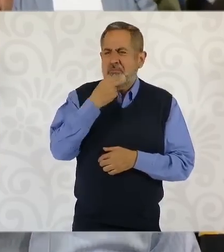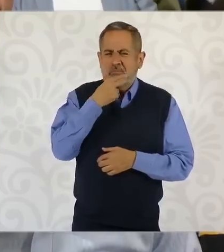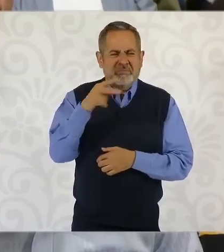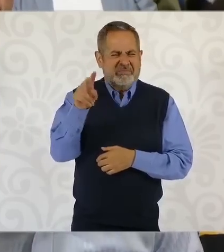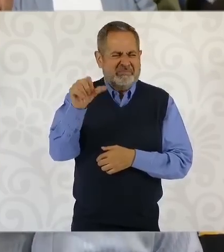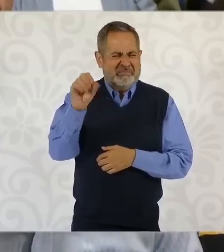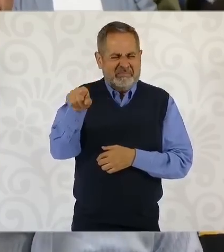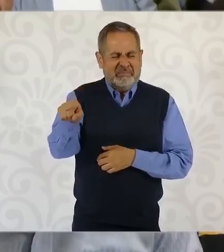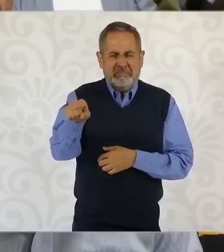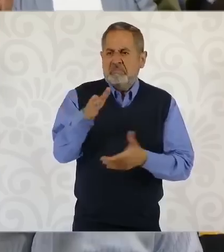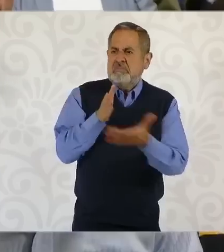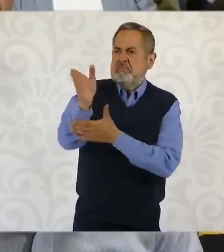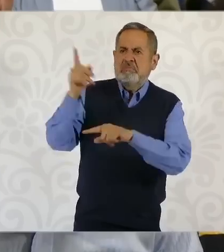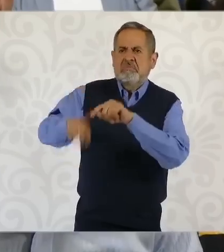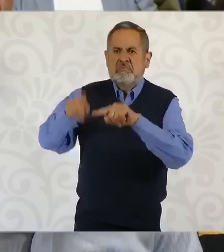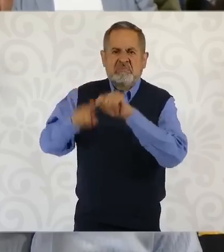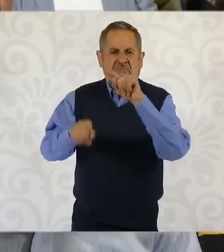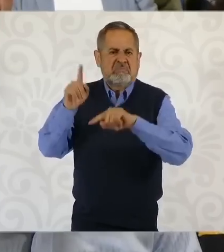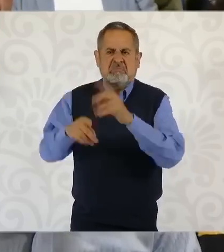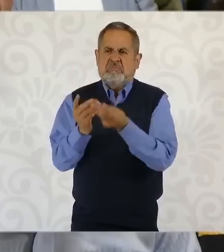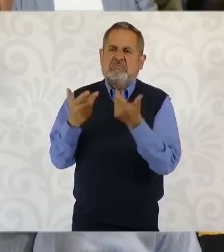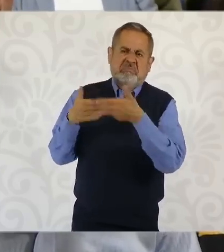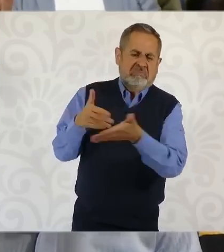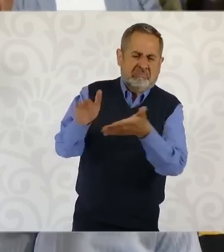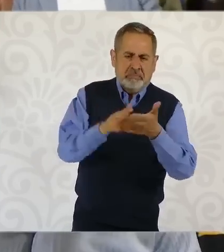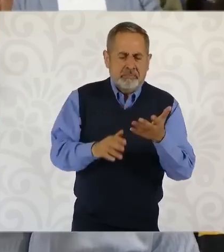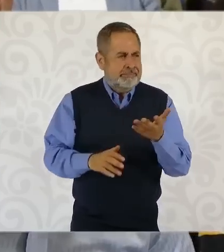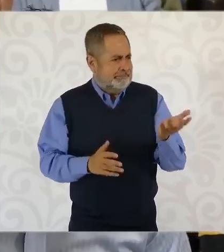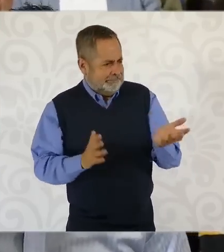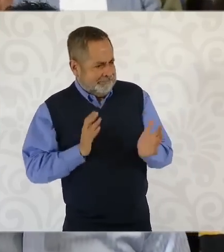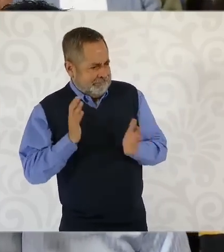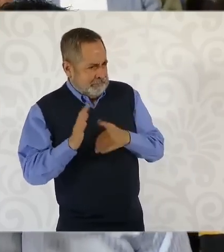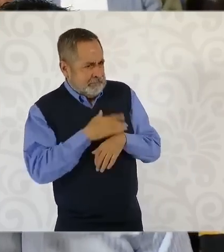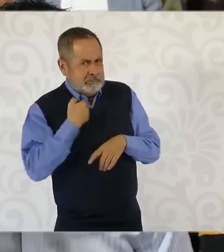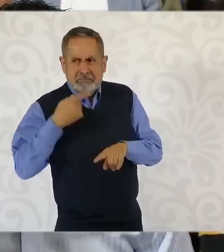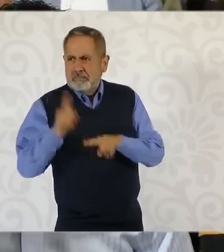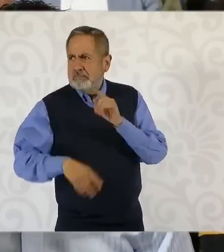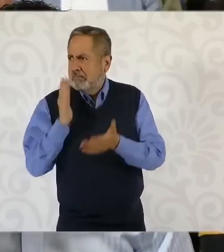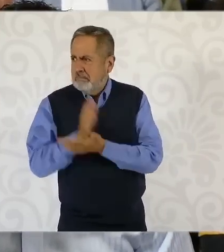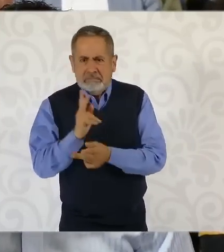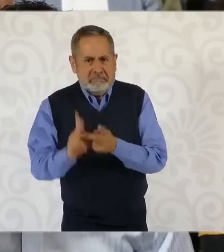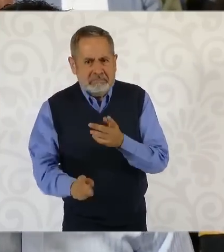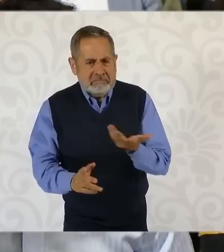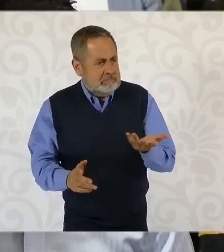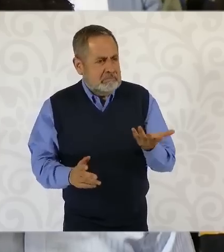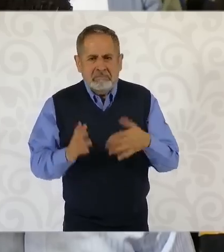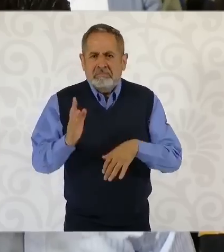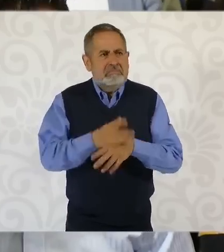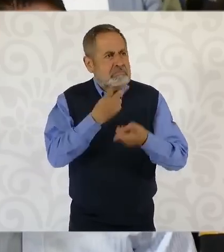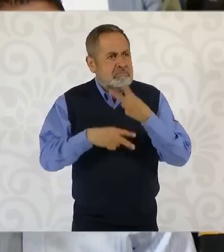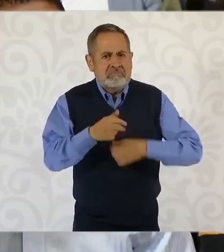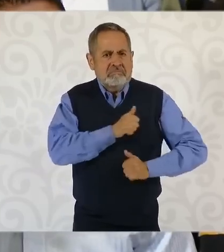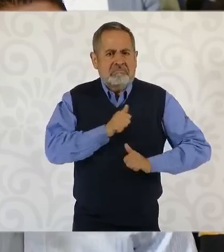Cortatú. Y bueno, pues él precisamente lo que pedía era que se diera una explicación en torno a qué sucedió, por qué se utilizaron elementos